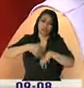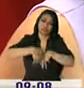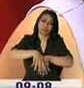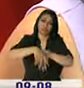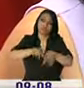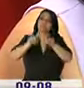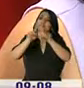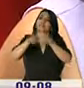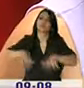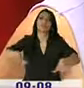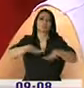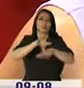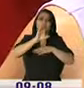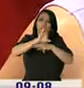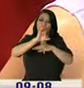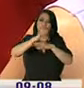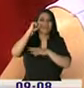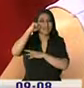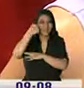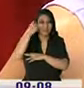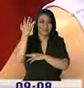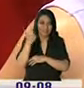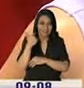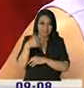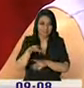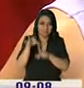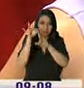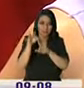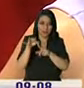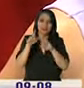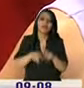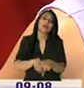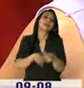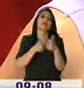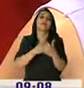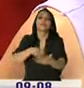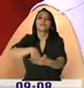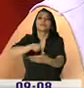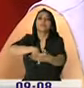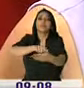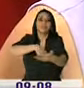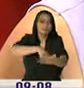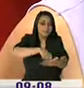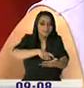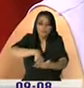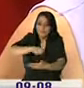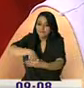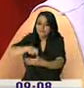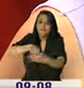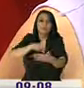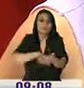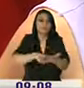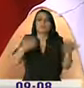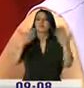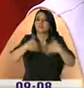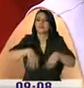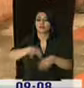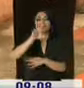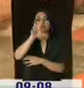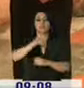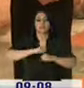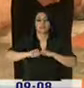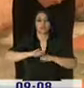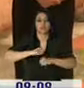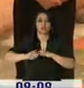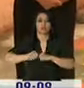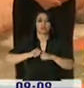del país en conmemoración de esta fecha, iniciamos la recolección de firmas que dará por terminado este 30 de mayo. Hay un